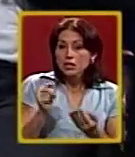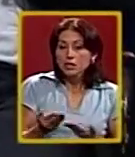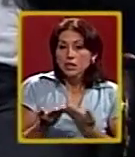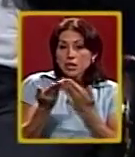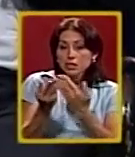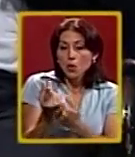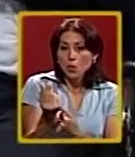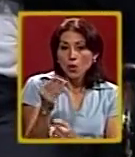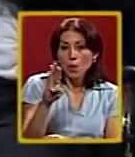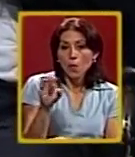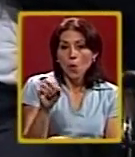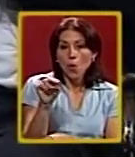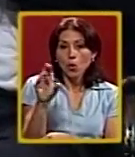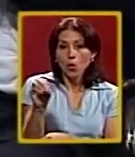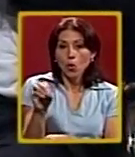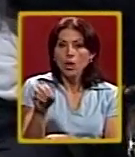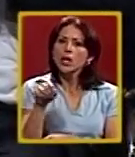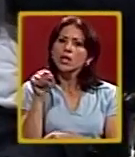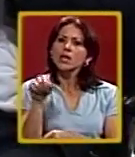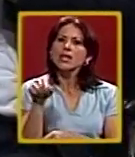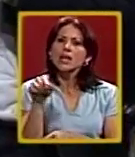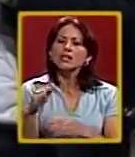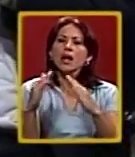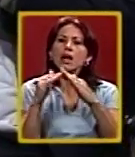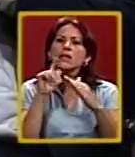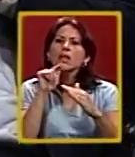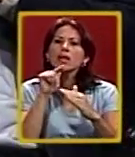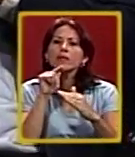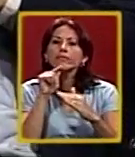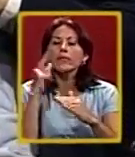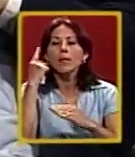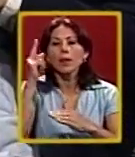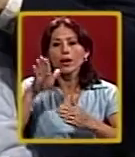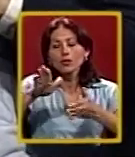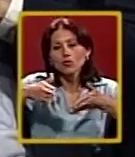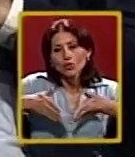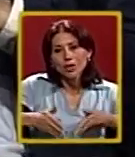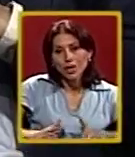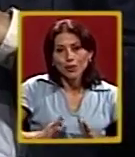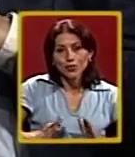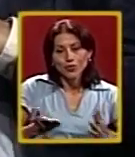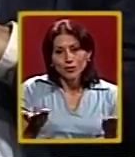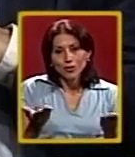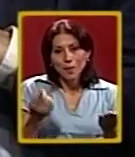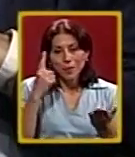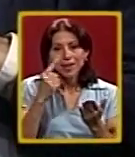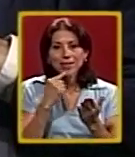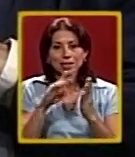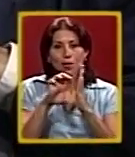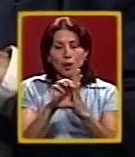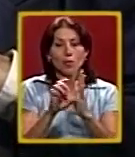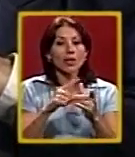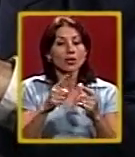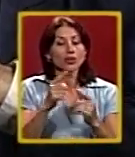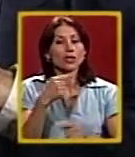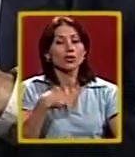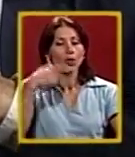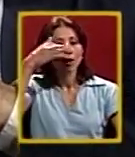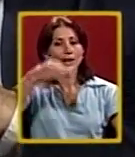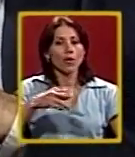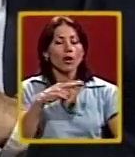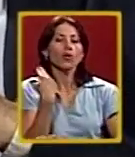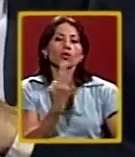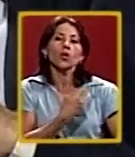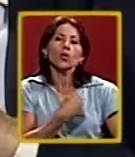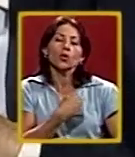bono y termina la casita en manos de sus hijos, ¿verdad? Para poner un ejemplo. Entonces yo sí creo que tenemos como que